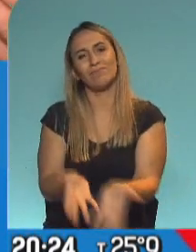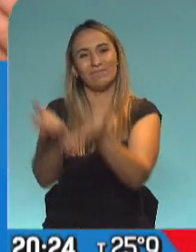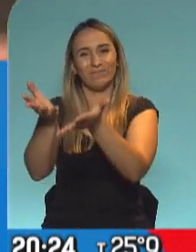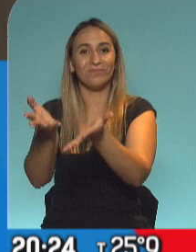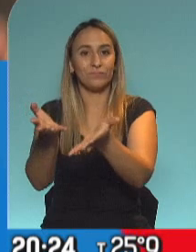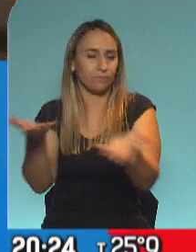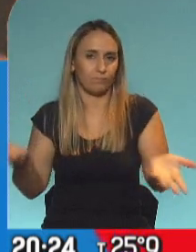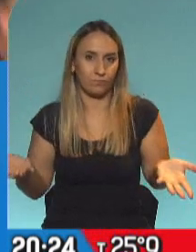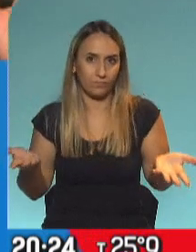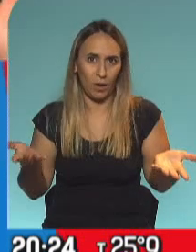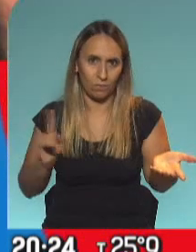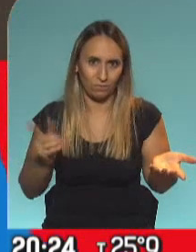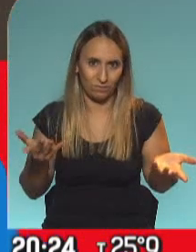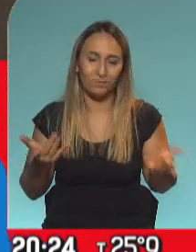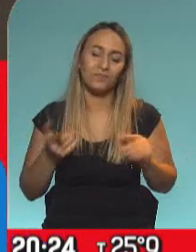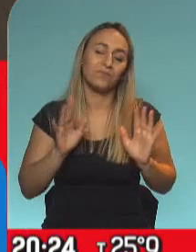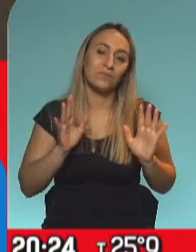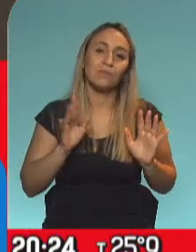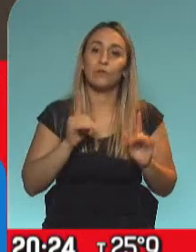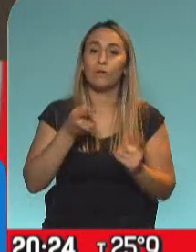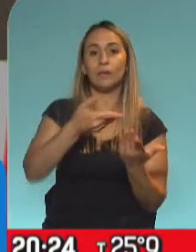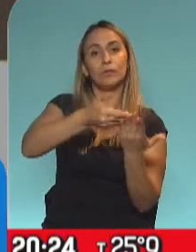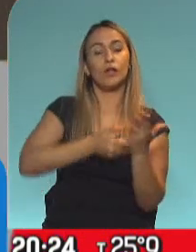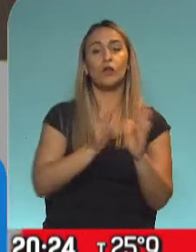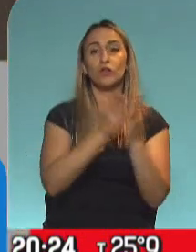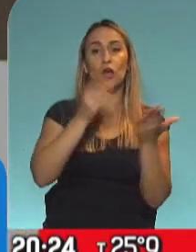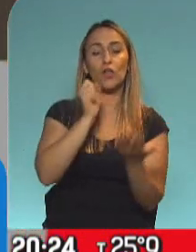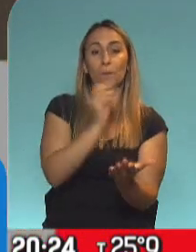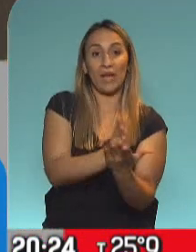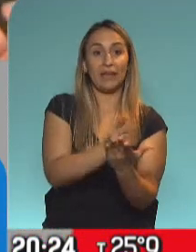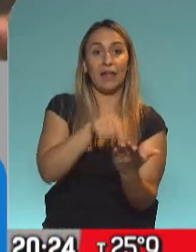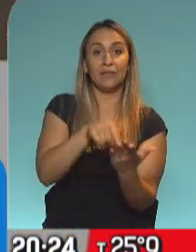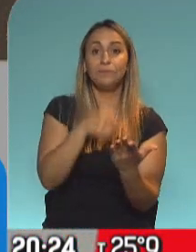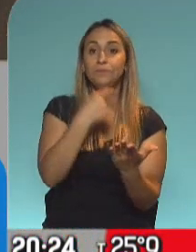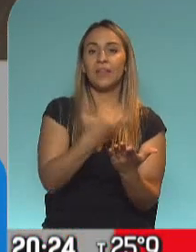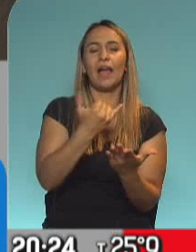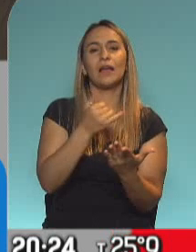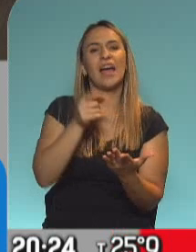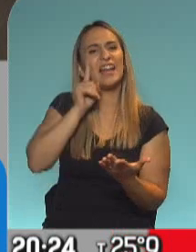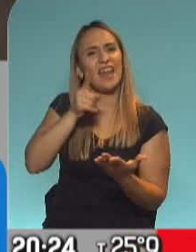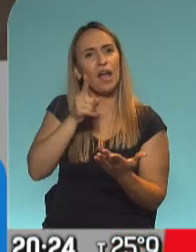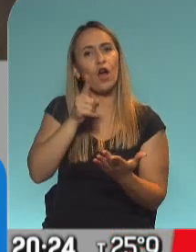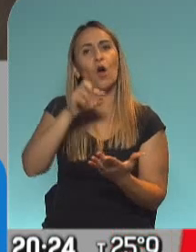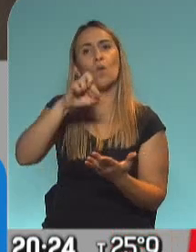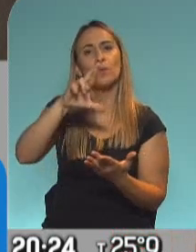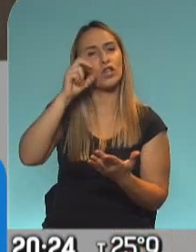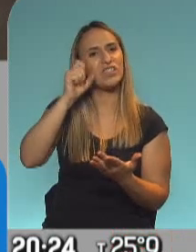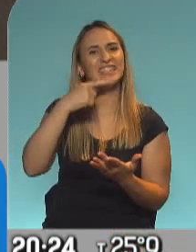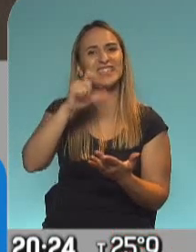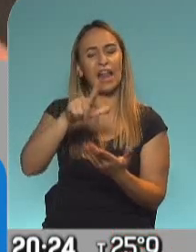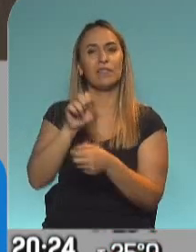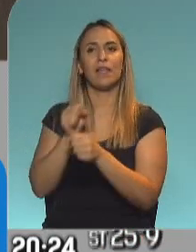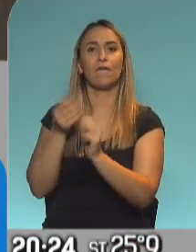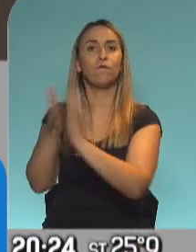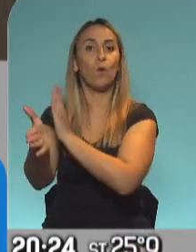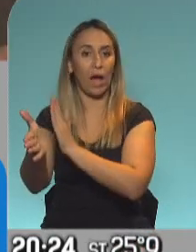no procede. En este caso puntual, y está previsto en el Código de Procedimientos Penal de la Nación, existe lo que se llama riesgo procesal de fuga. Es uno de